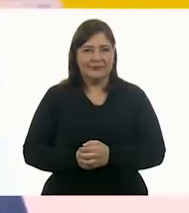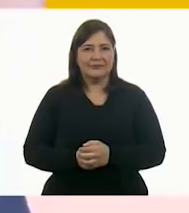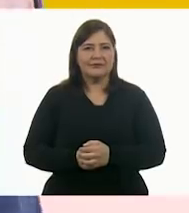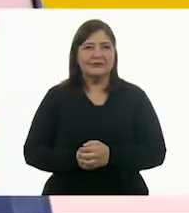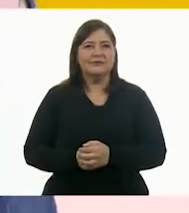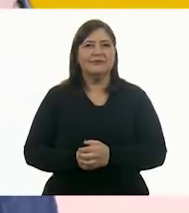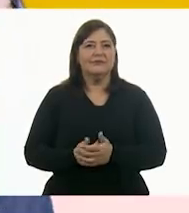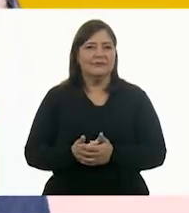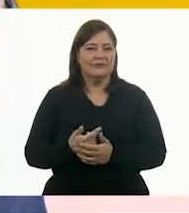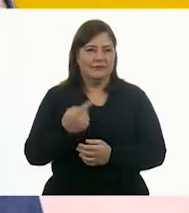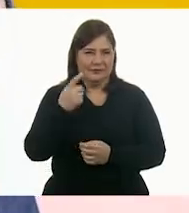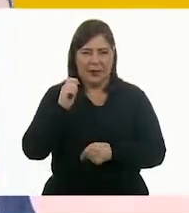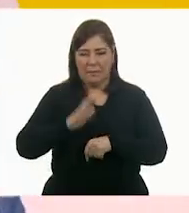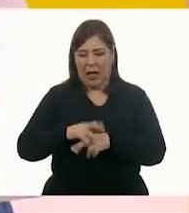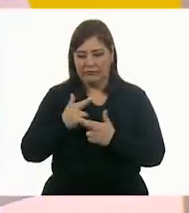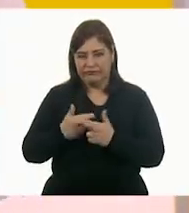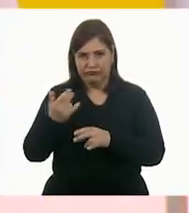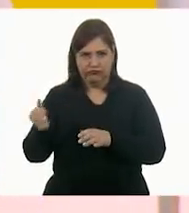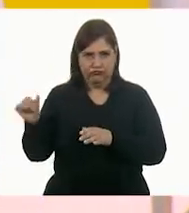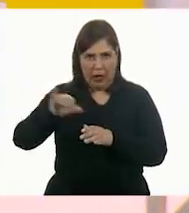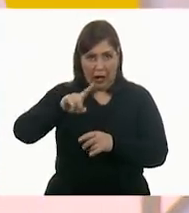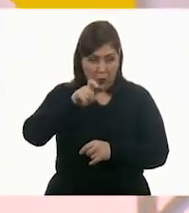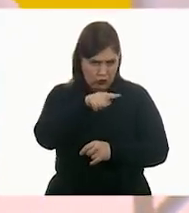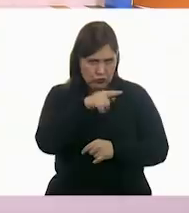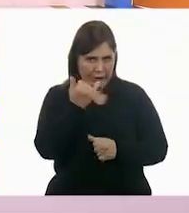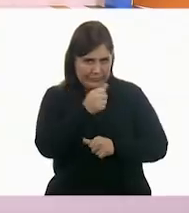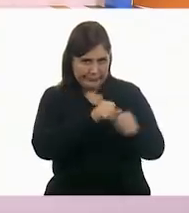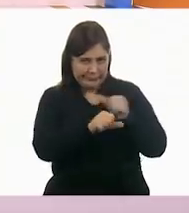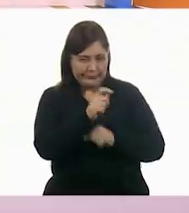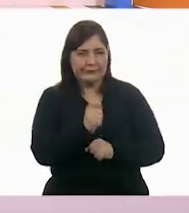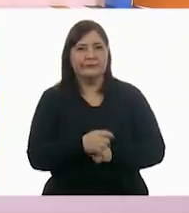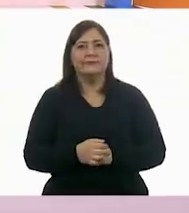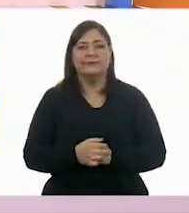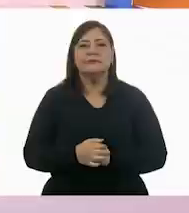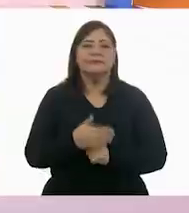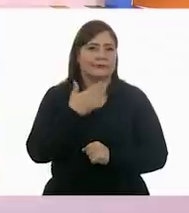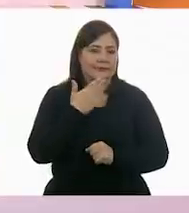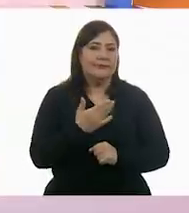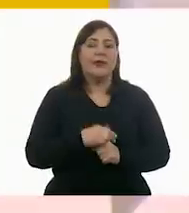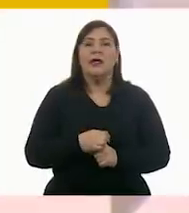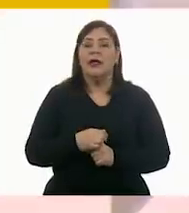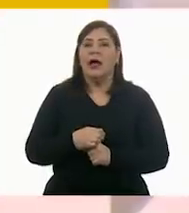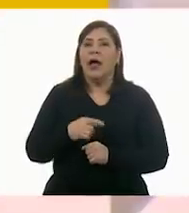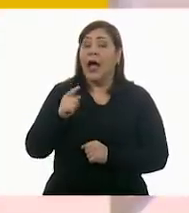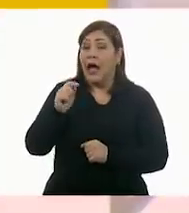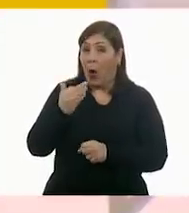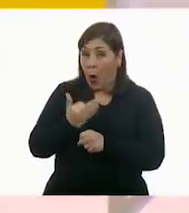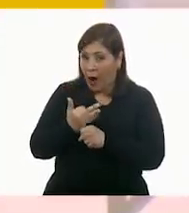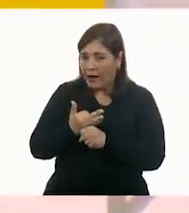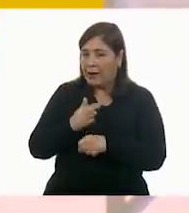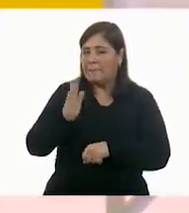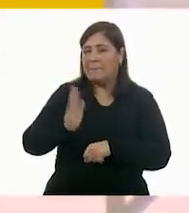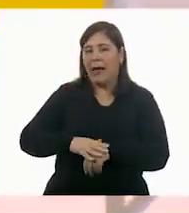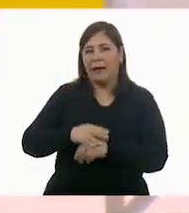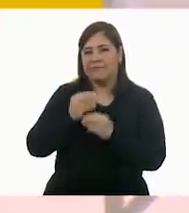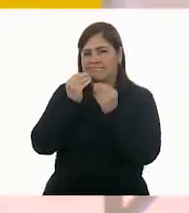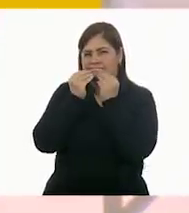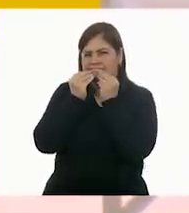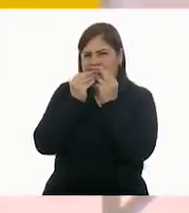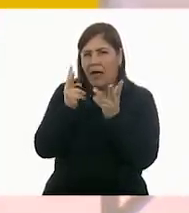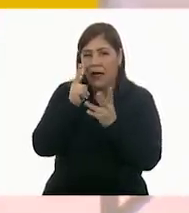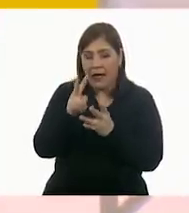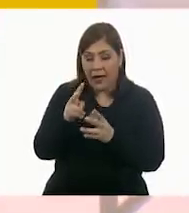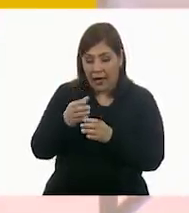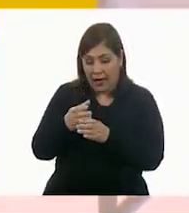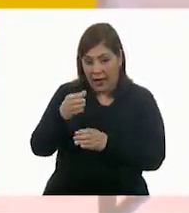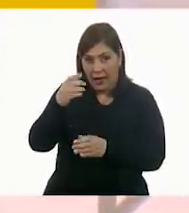Ten, échale otro poquito de agua. Muy bien. Y ahí viene lo padrísimo. para que se vea así nuestra